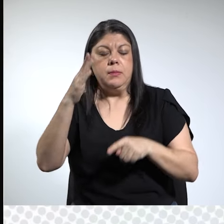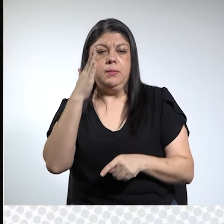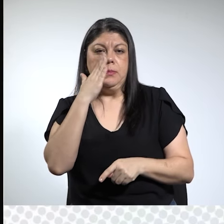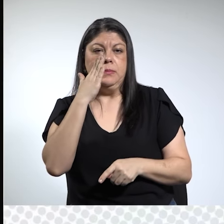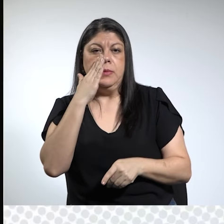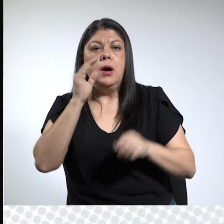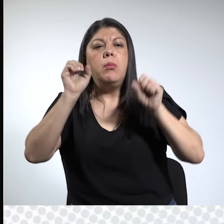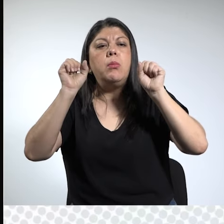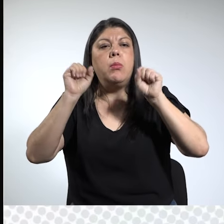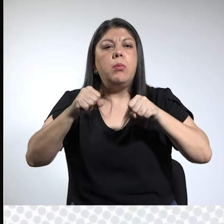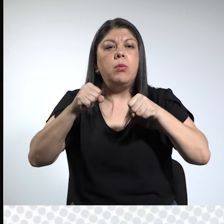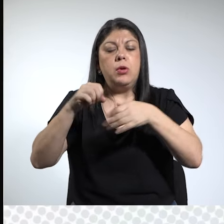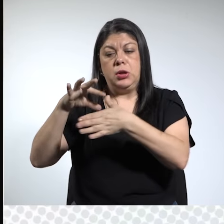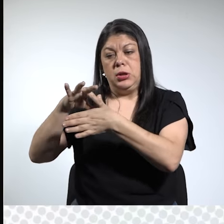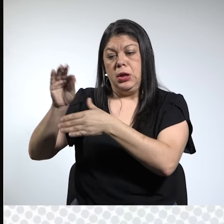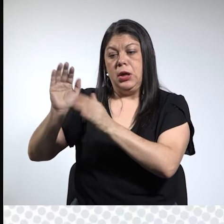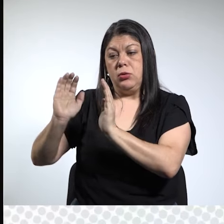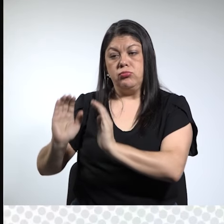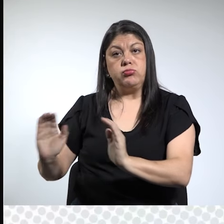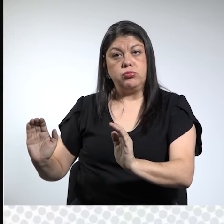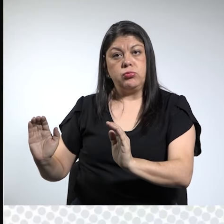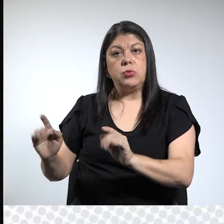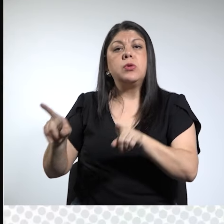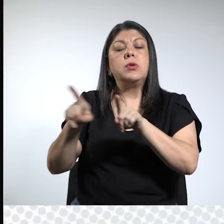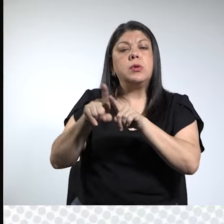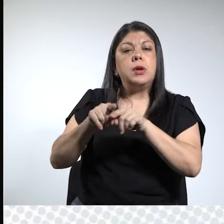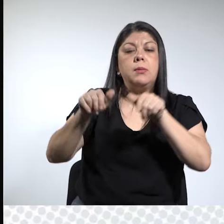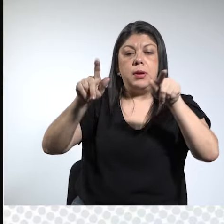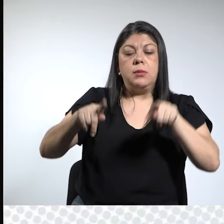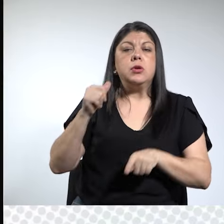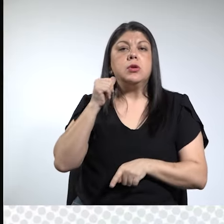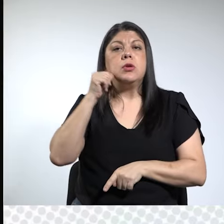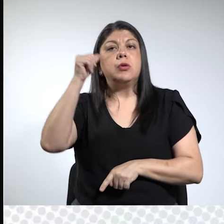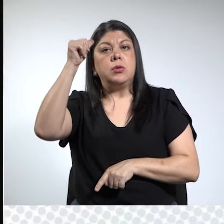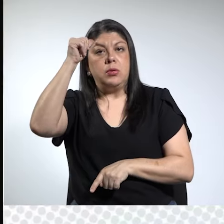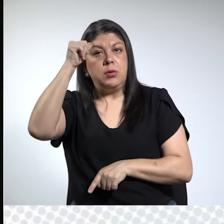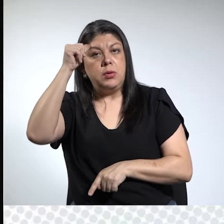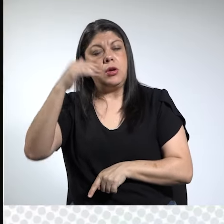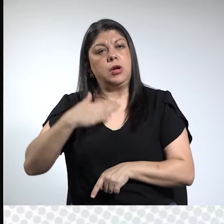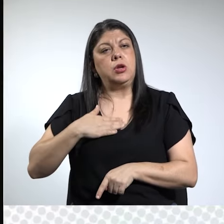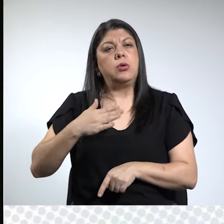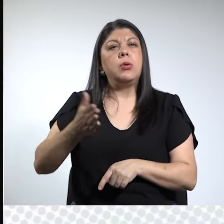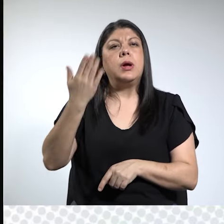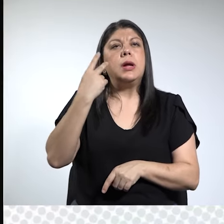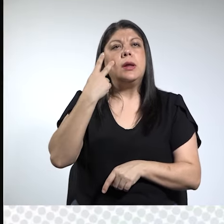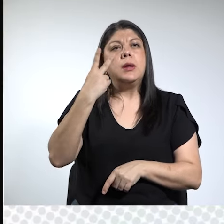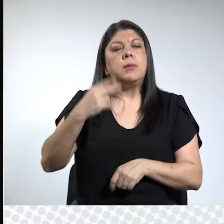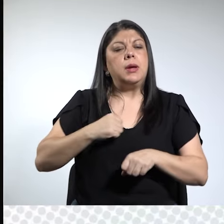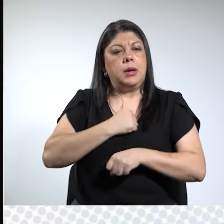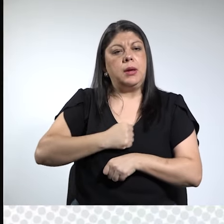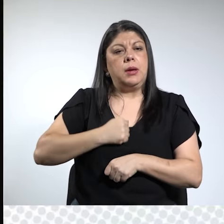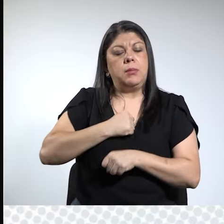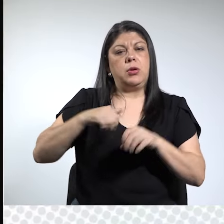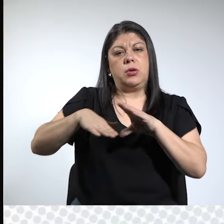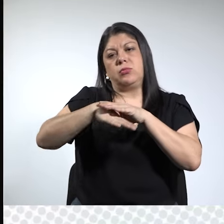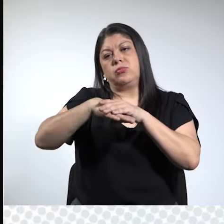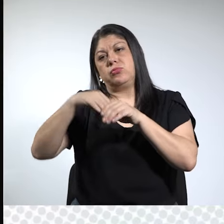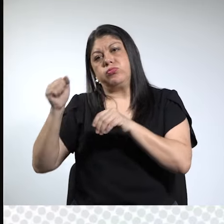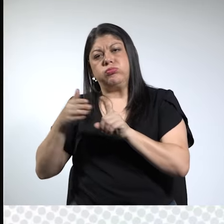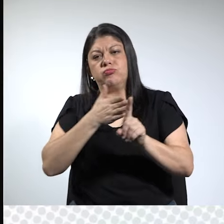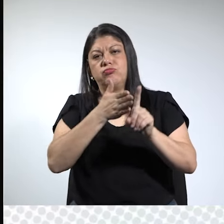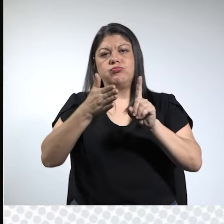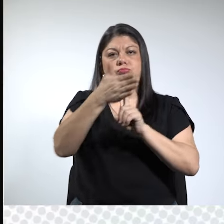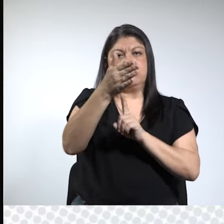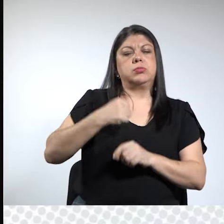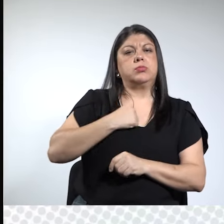madres poder dejar no solo a sus hijos, sino también a los adultos mayores. A mí me tocó ver, y perdóneme que salga un poquito por la tangente,